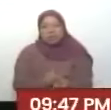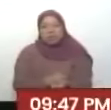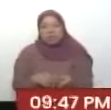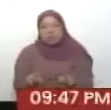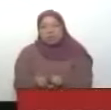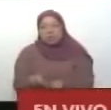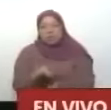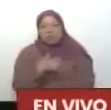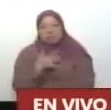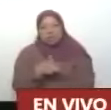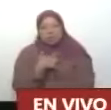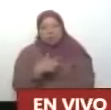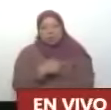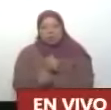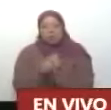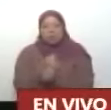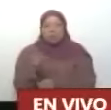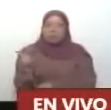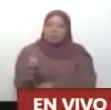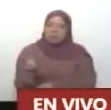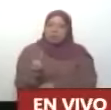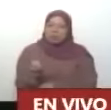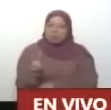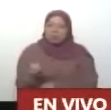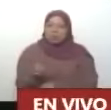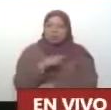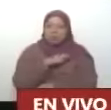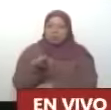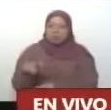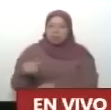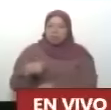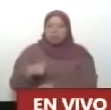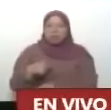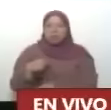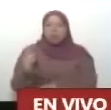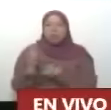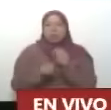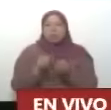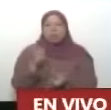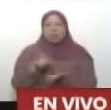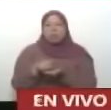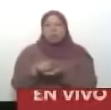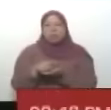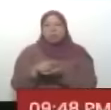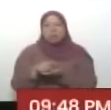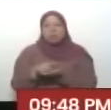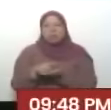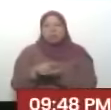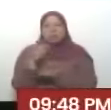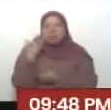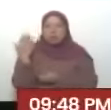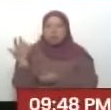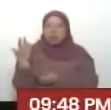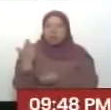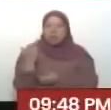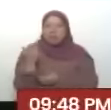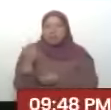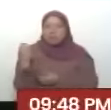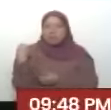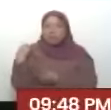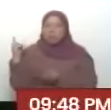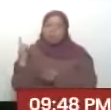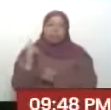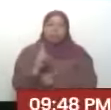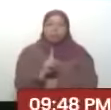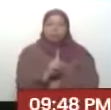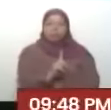mismo sentir, que es el amor por Venezuela, el amor por lo nuestro. Pero ¿cómo decías tú cuando llegabas a la tarima? ¿Cómo decías? Mira, mira, mira. ¿Cómo decía Winston cuando llegaba